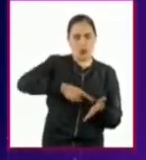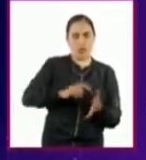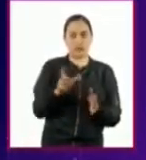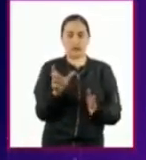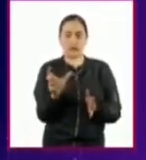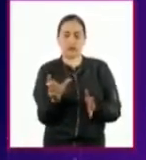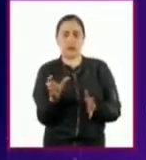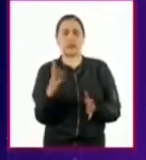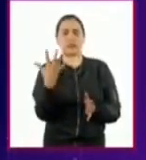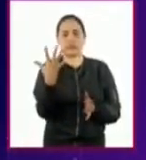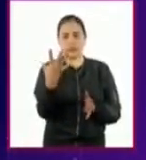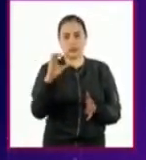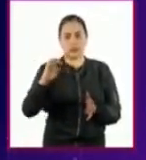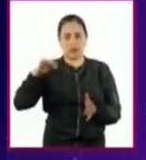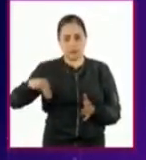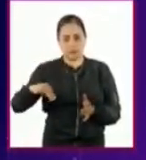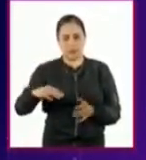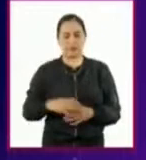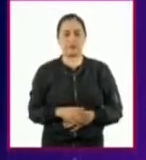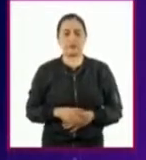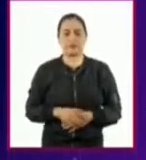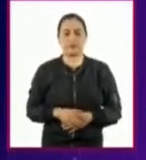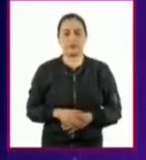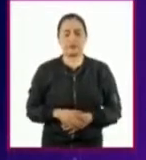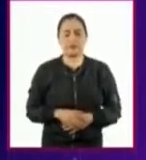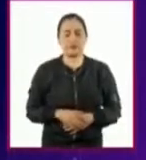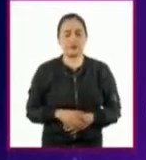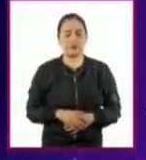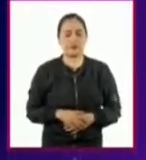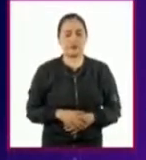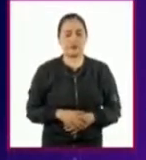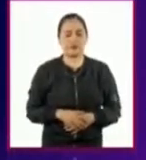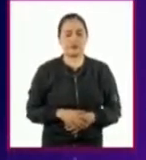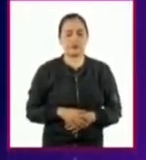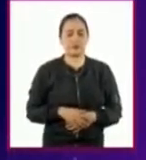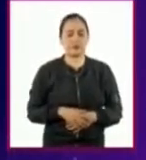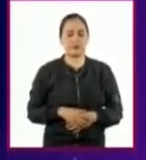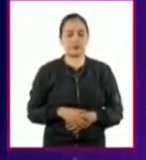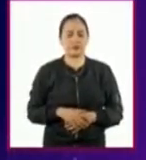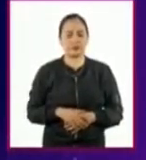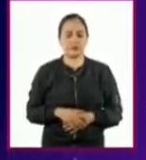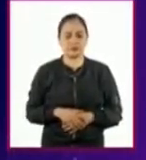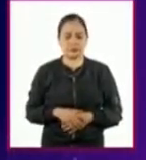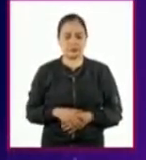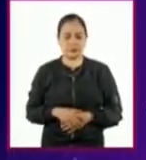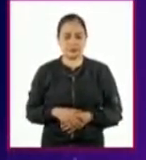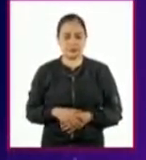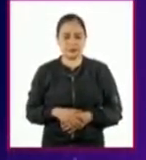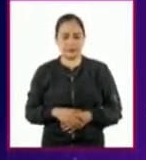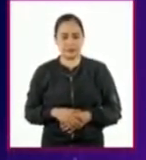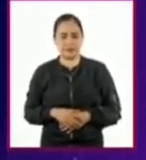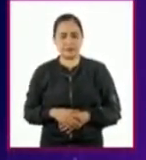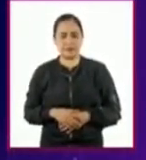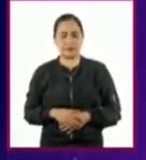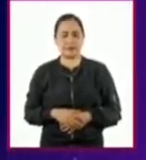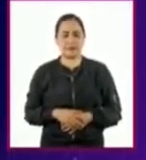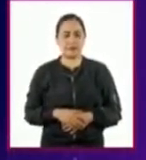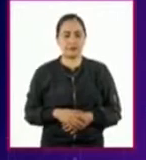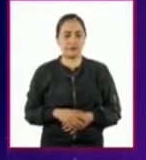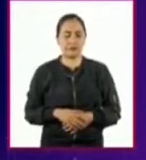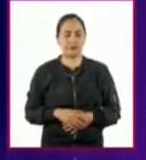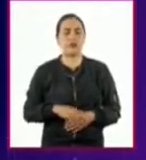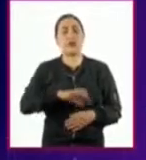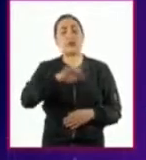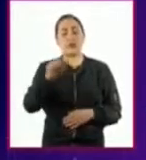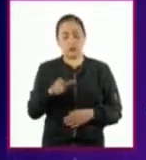un arco de circunferencia con centro en un extremo del segmento de 9 centímetros. A continuación, abrimos el